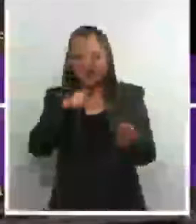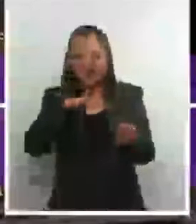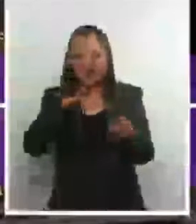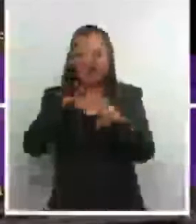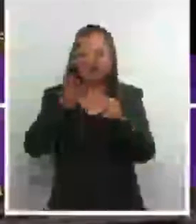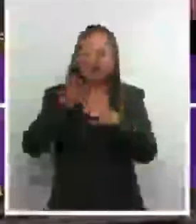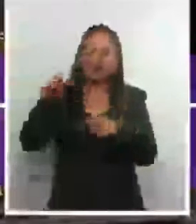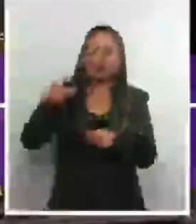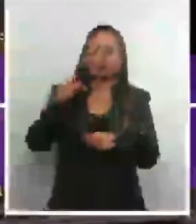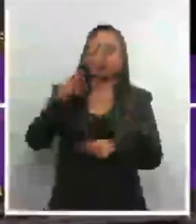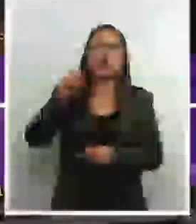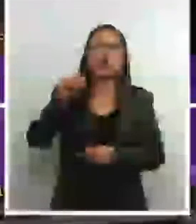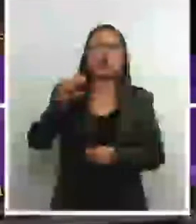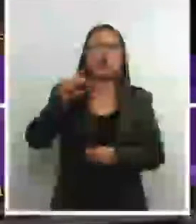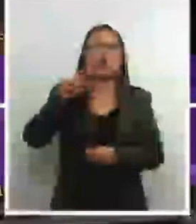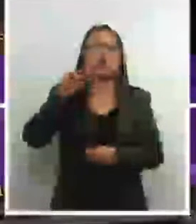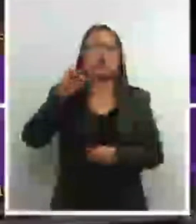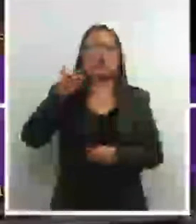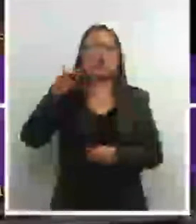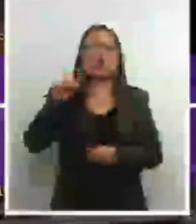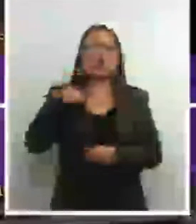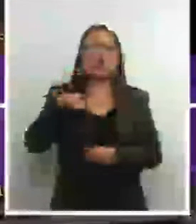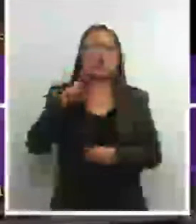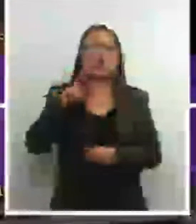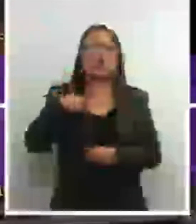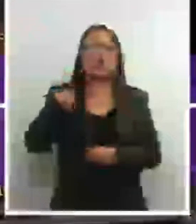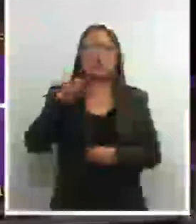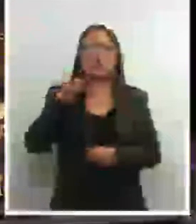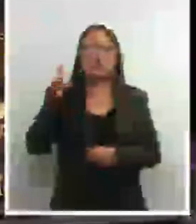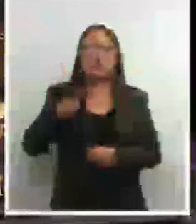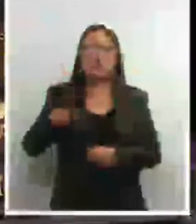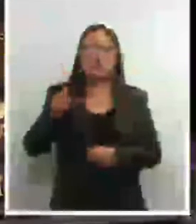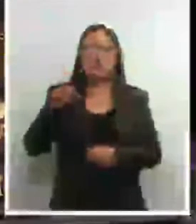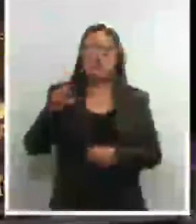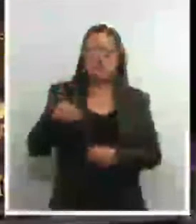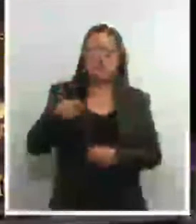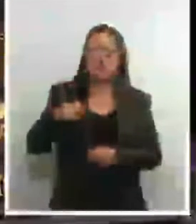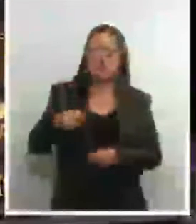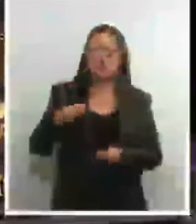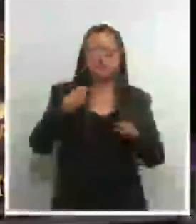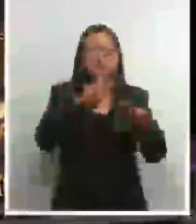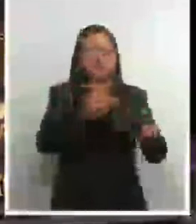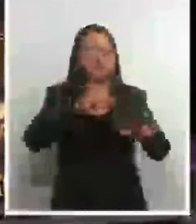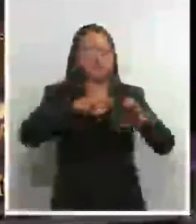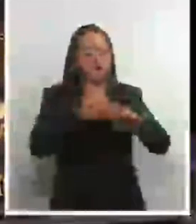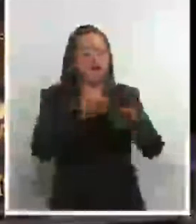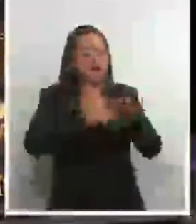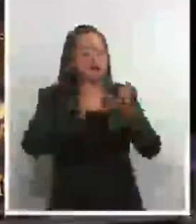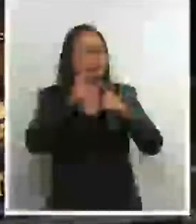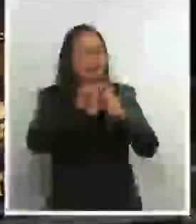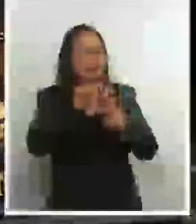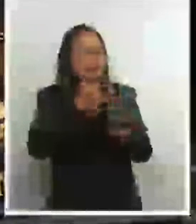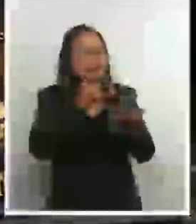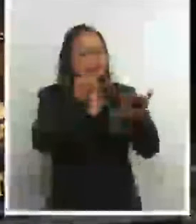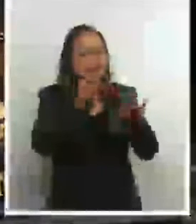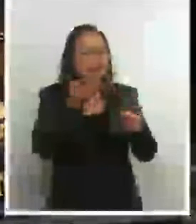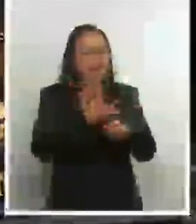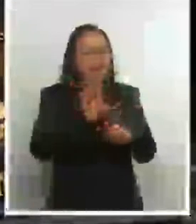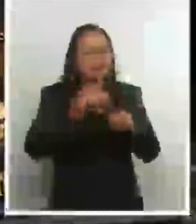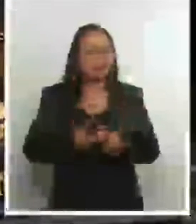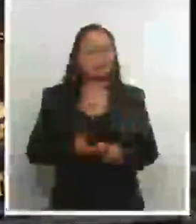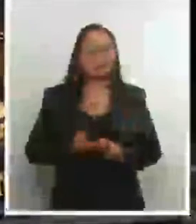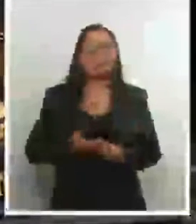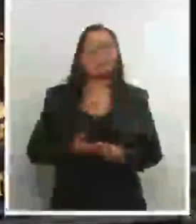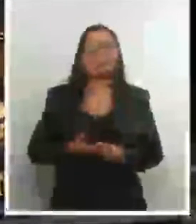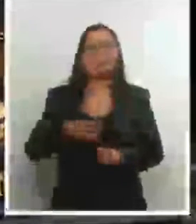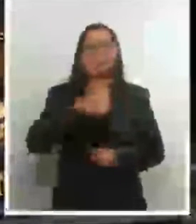nuestro compañero Porfirio Muñoz Ledo, que hice de conocimiento a algunos integrantes de la comisión, que